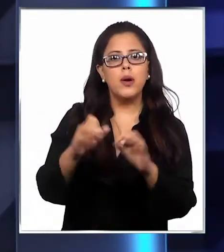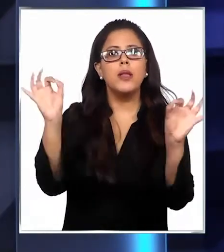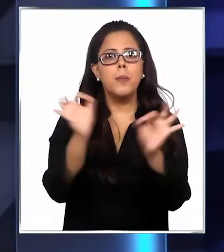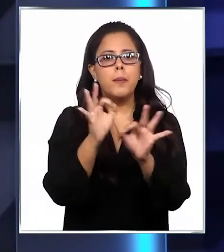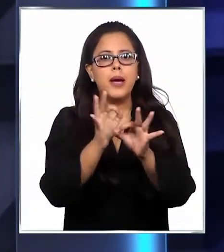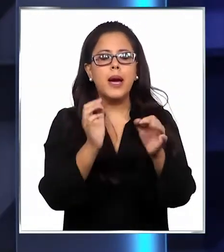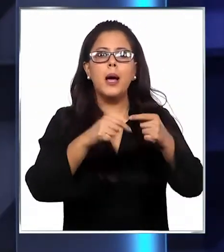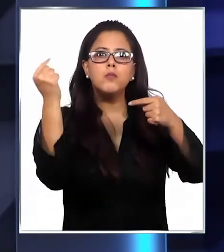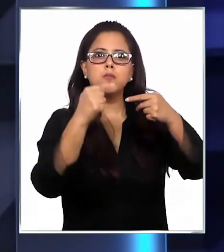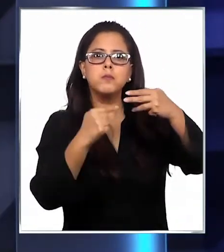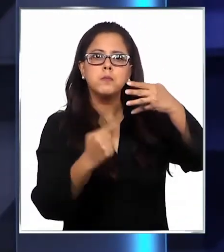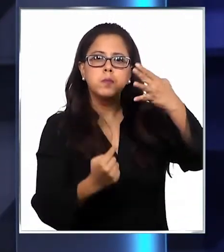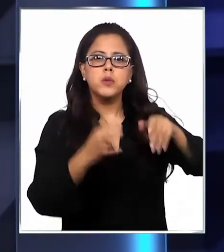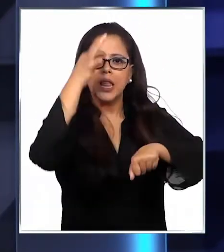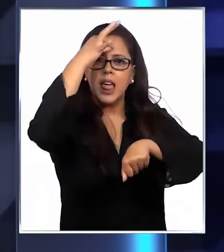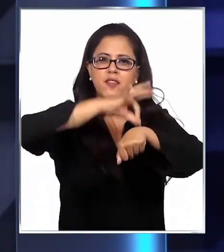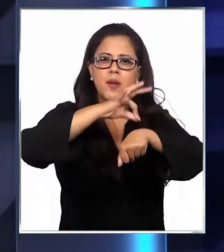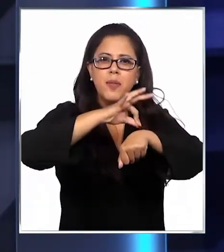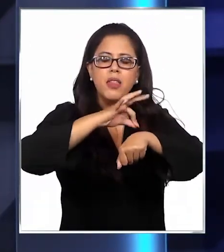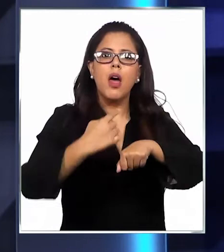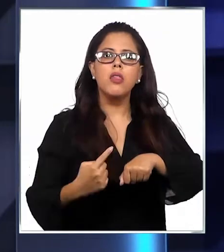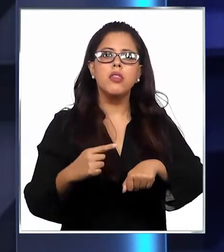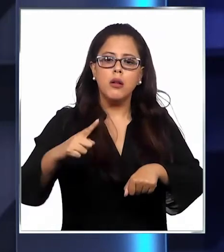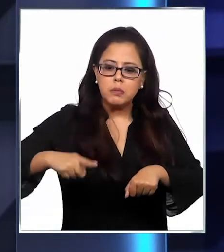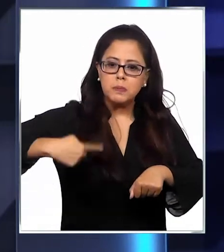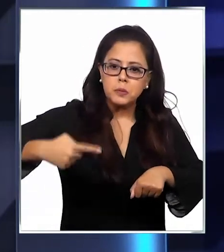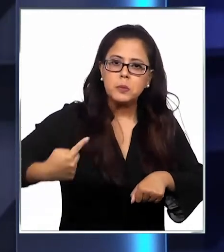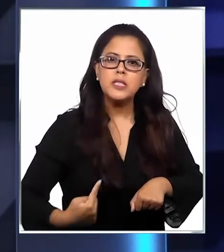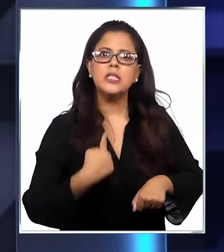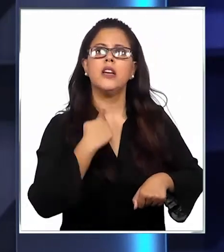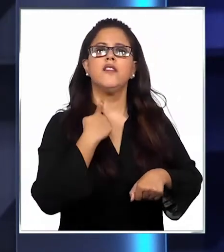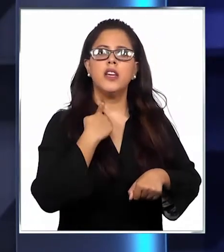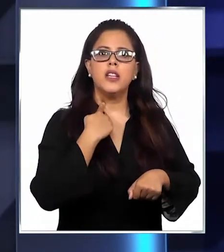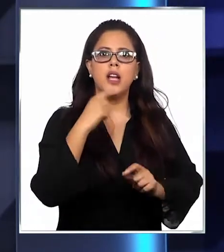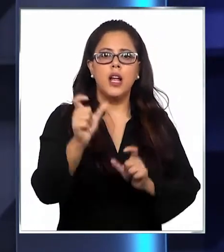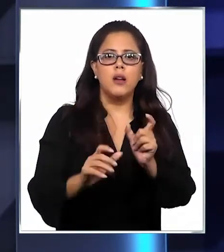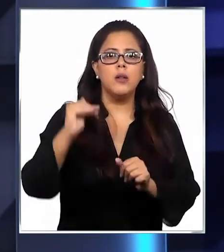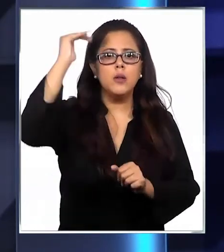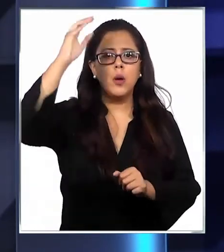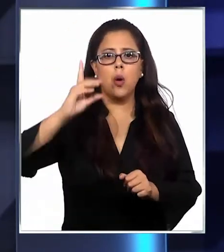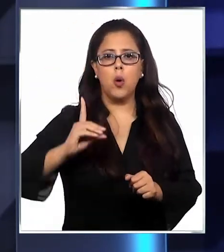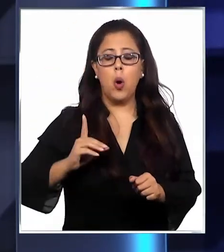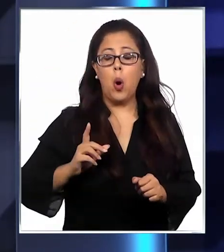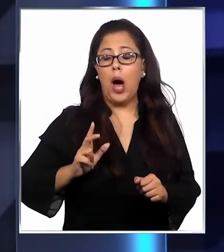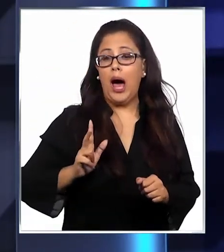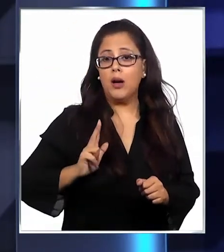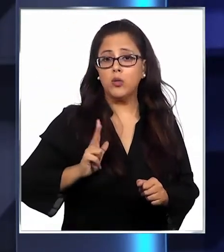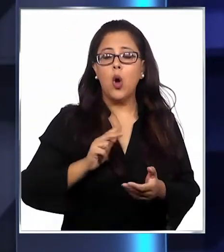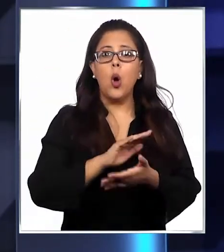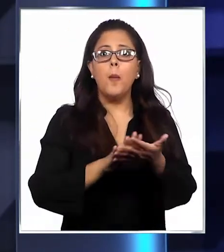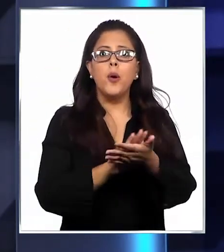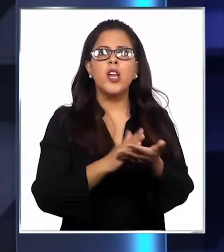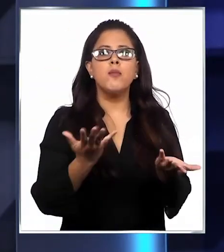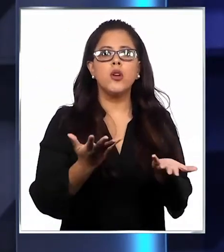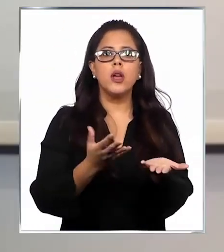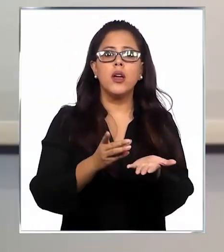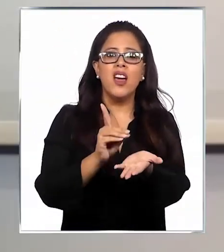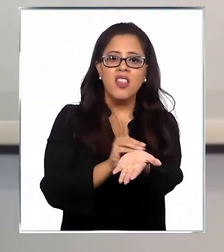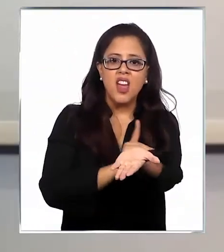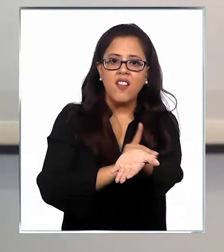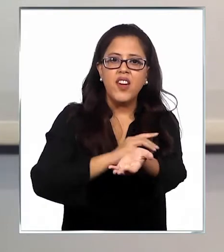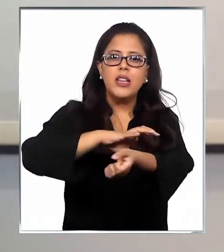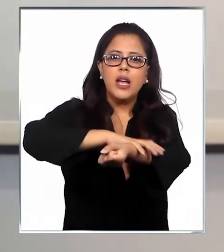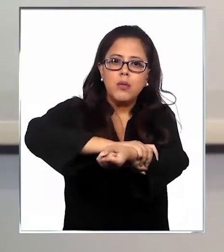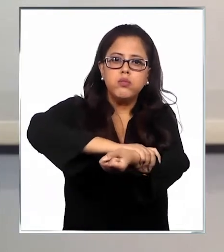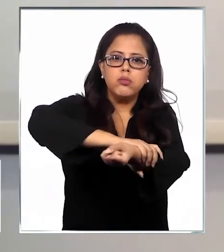las principales o las más frecuentes enfermedades que afectan a nuestros adultos mayores, ¿cuáles serían? Yo me imagino, por ejemplo, la diabetes, la hipertensión. En efecto, la